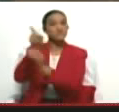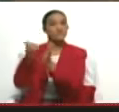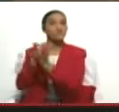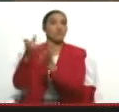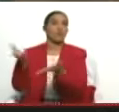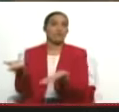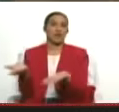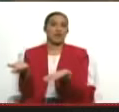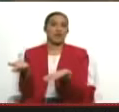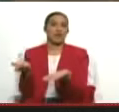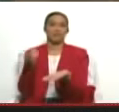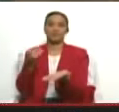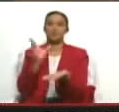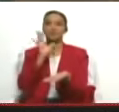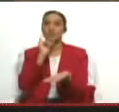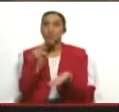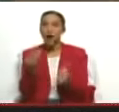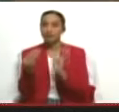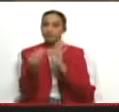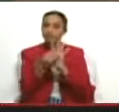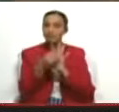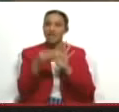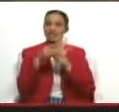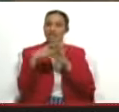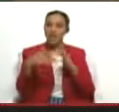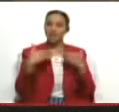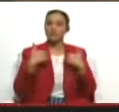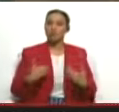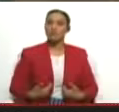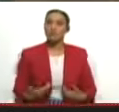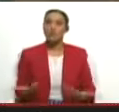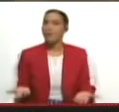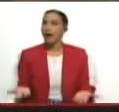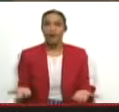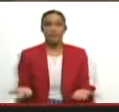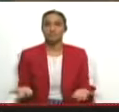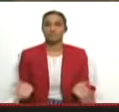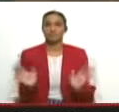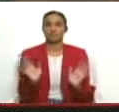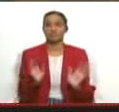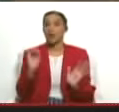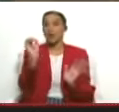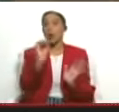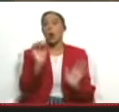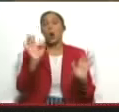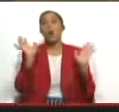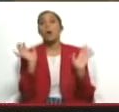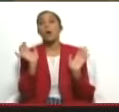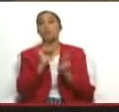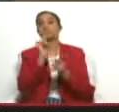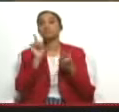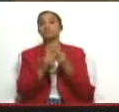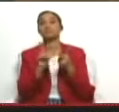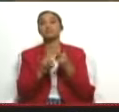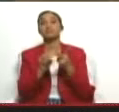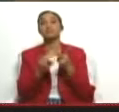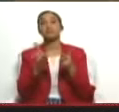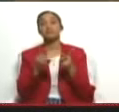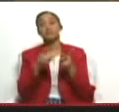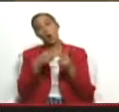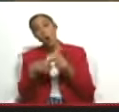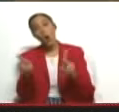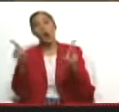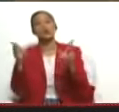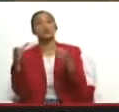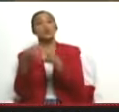nacimiento de una oficina como esa o de órganos vinculados a a este tema Ahora yo digo hay